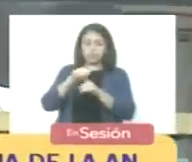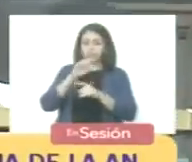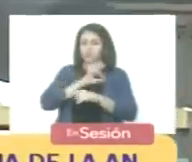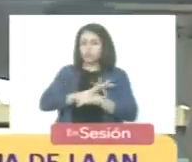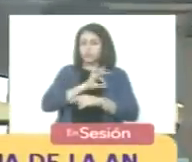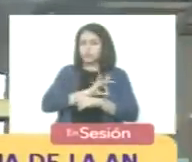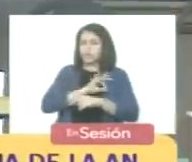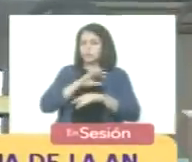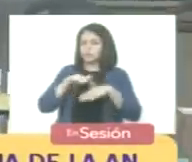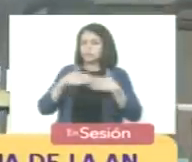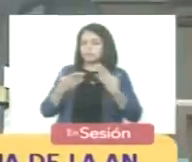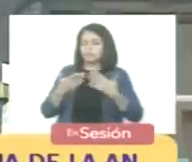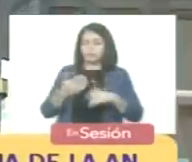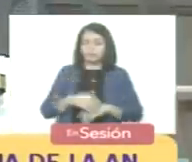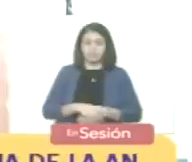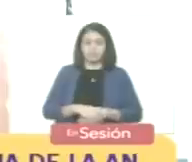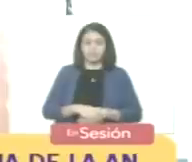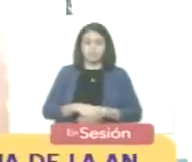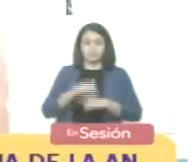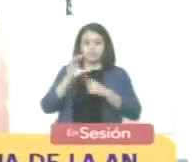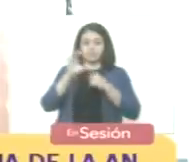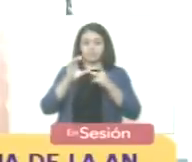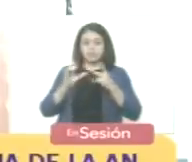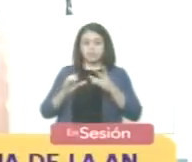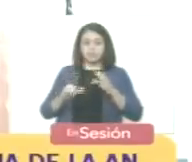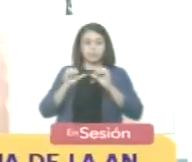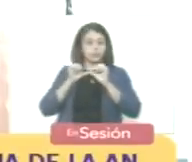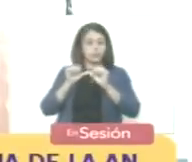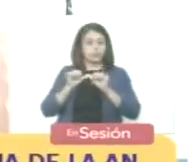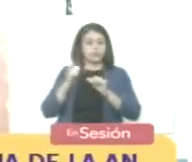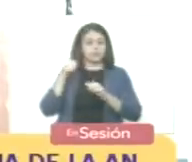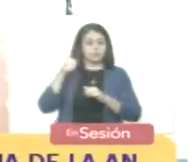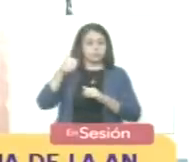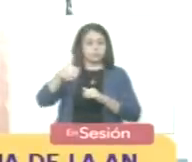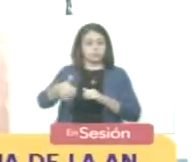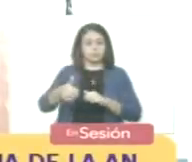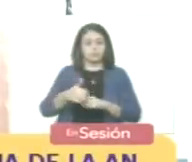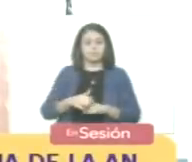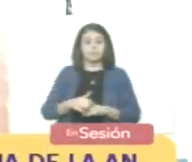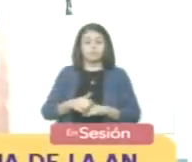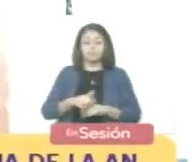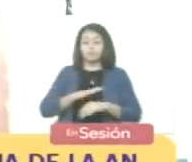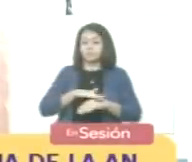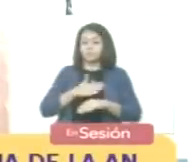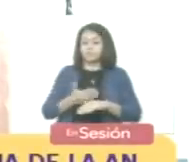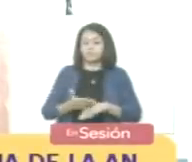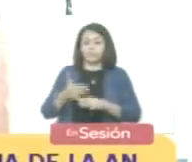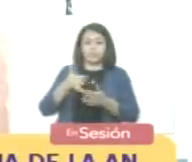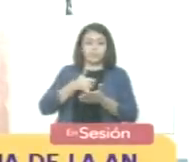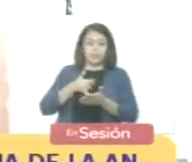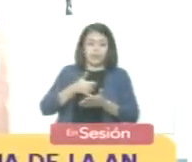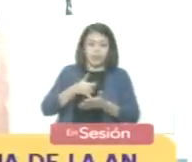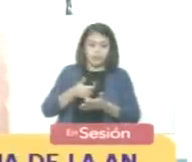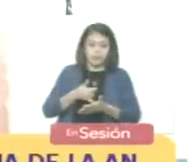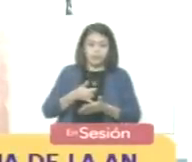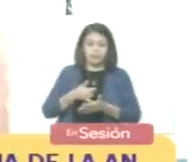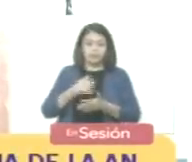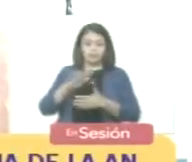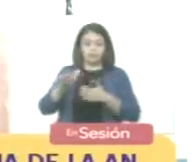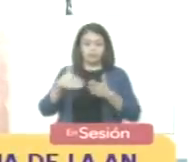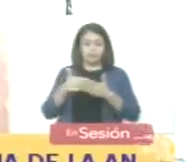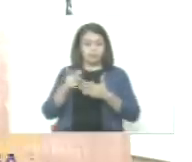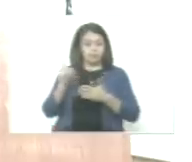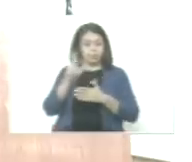la lucha que lo caracterizó durante toda su vida. La lucha por los débiles, la lucha por los que no